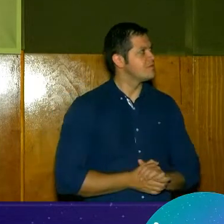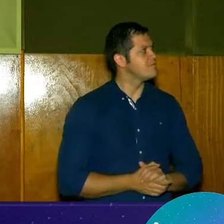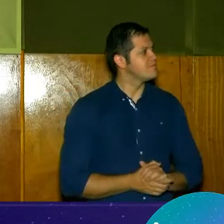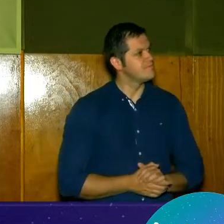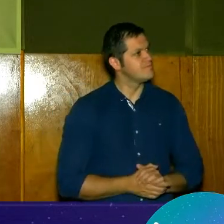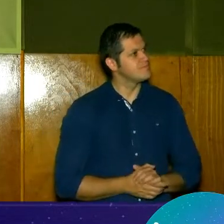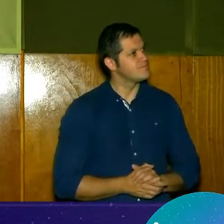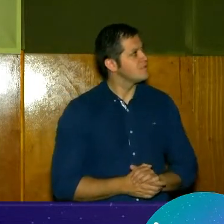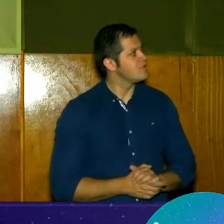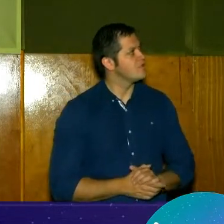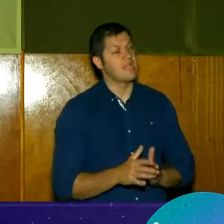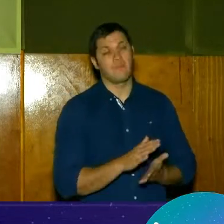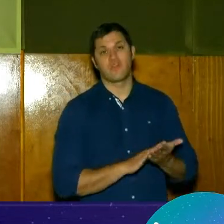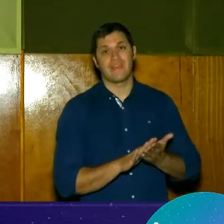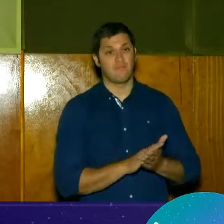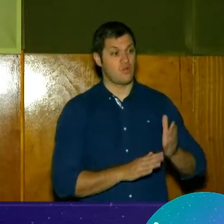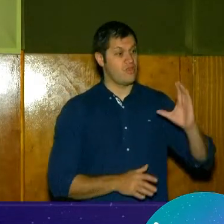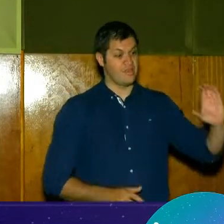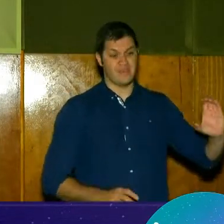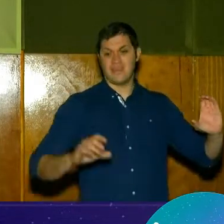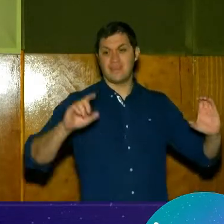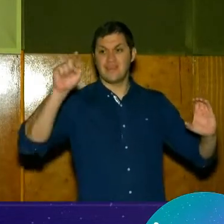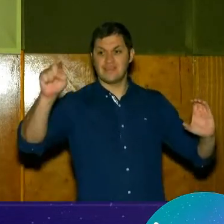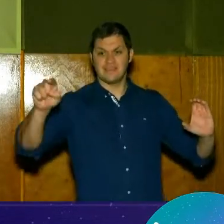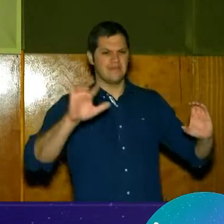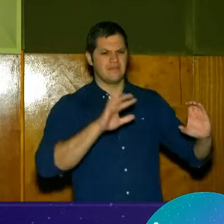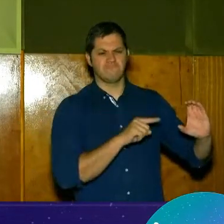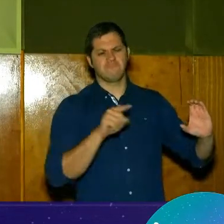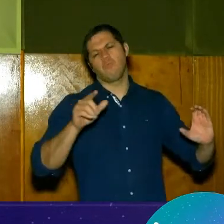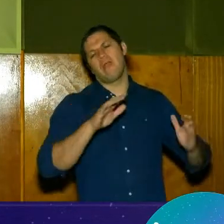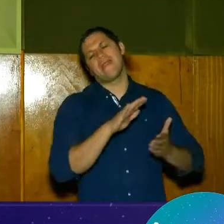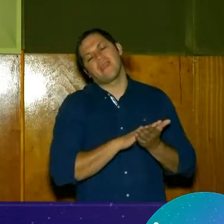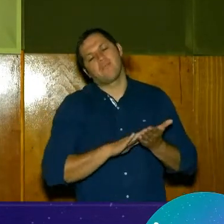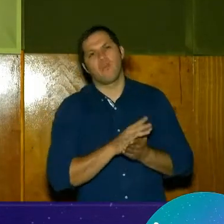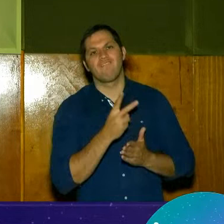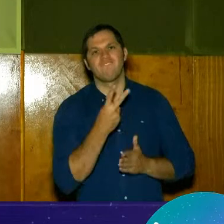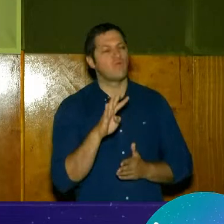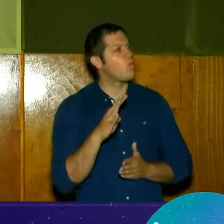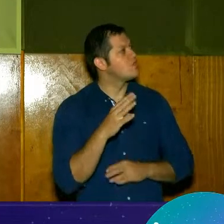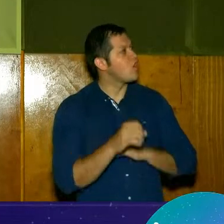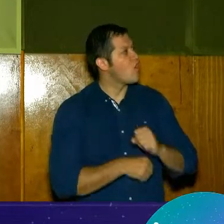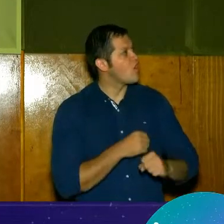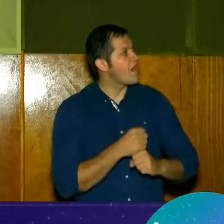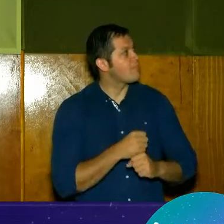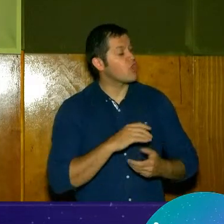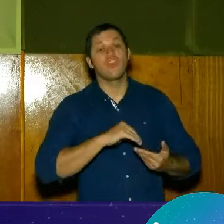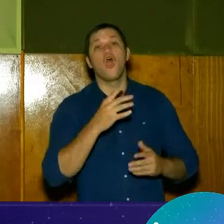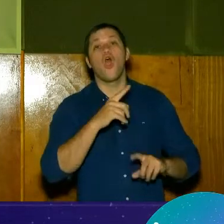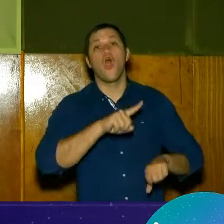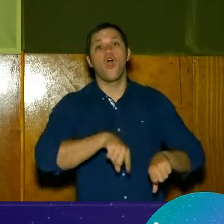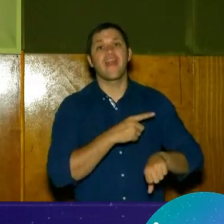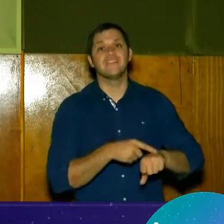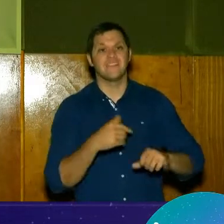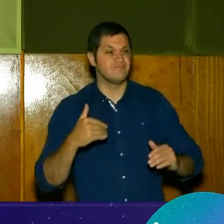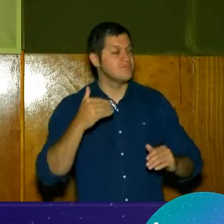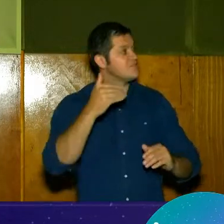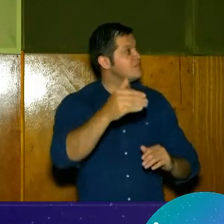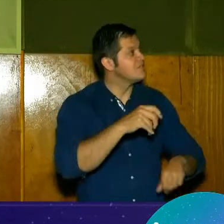se mueve más rápido porque dice barre arias iguales en tiempos iguales porque si se demora de aquí aquí